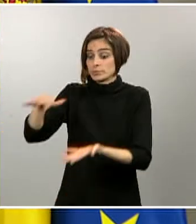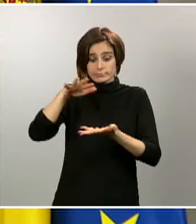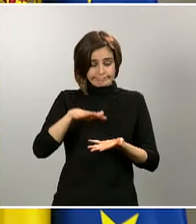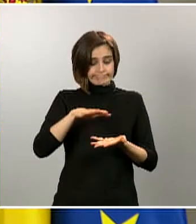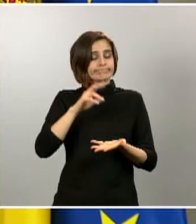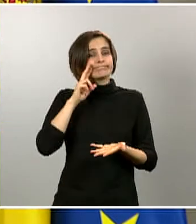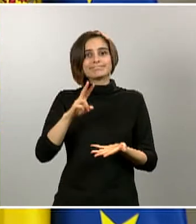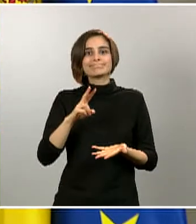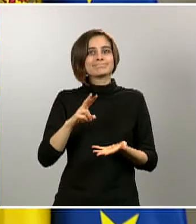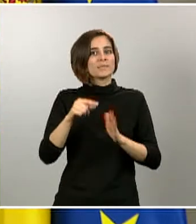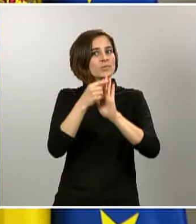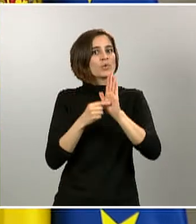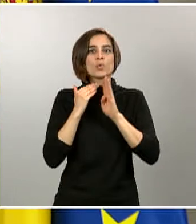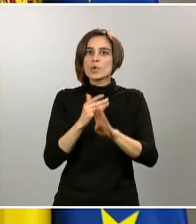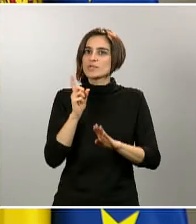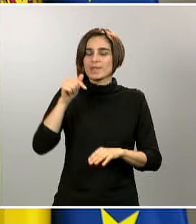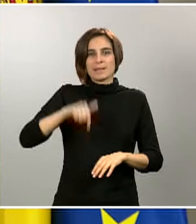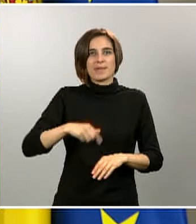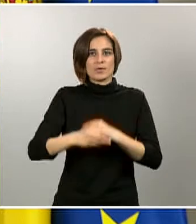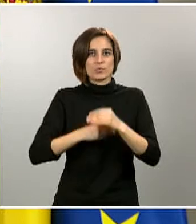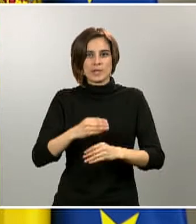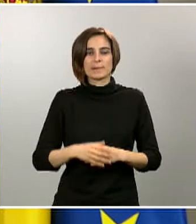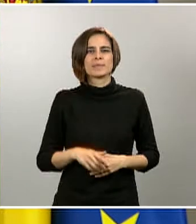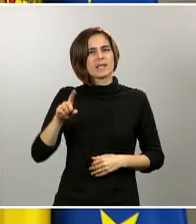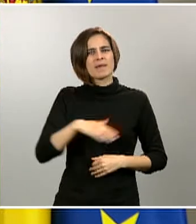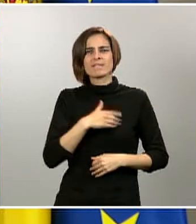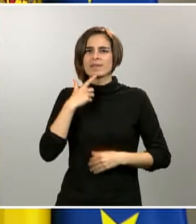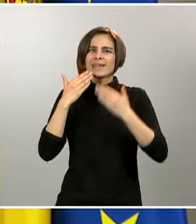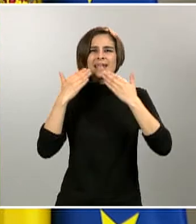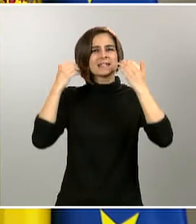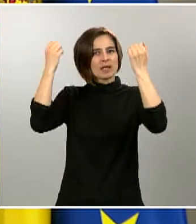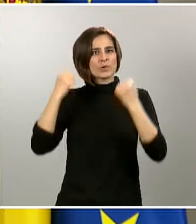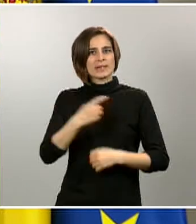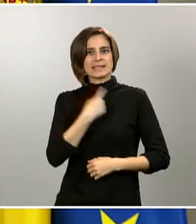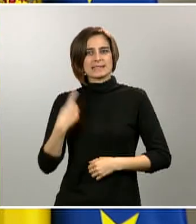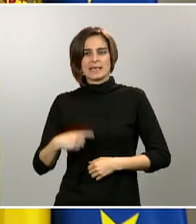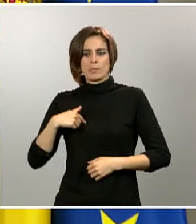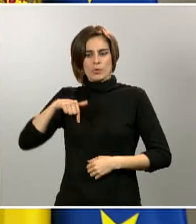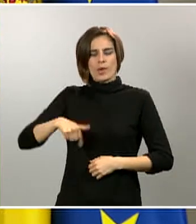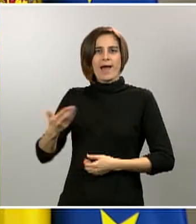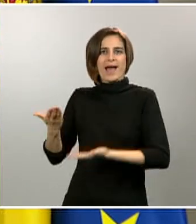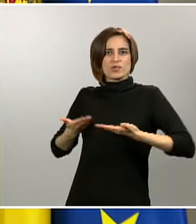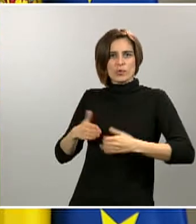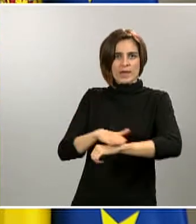también el agradecimiento a las autoridades chinas por la ayuda que están prestando el Gobierno de España en